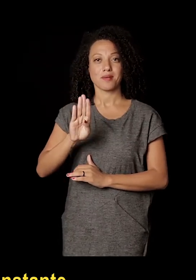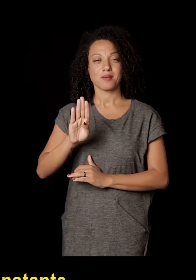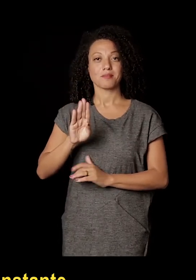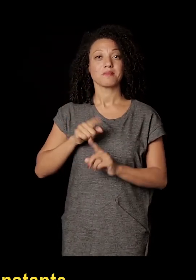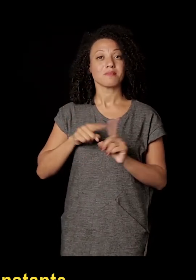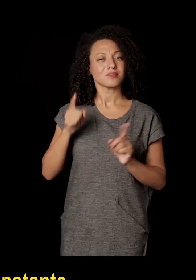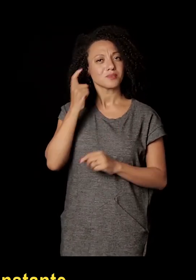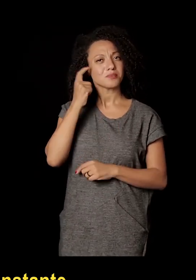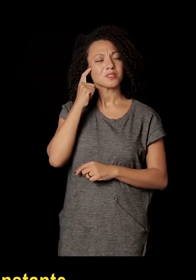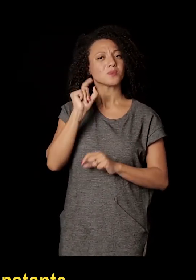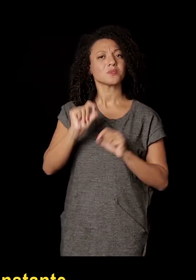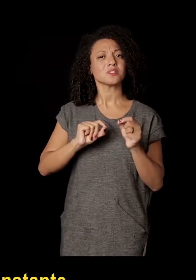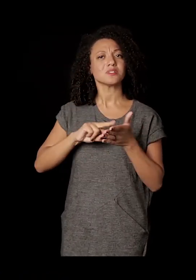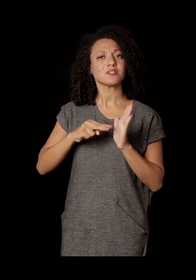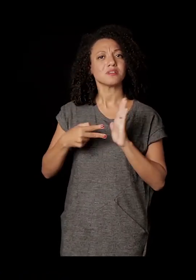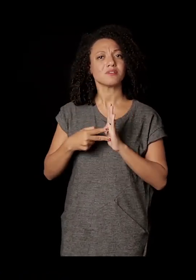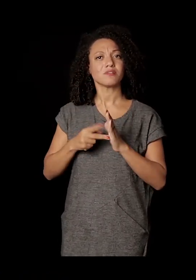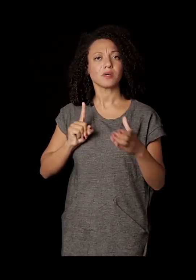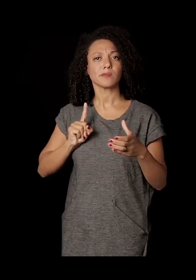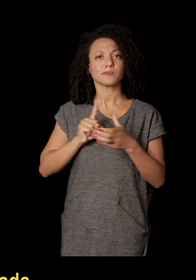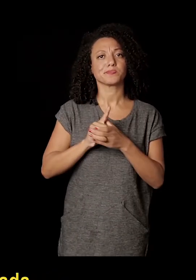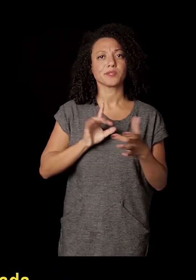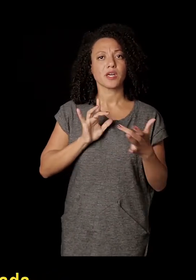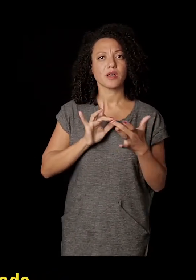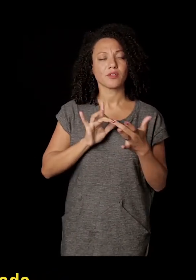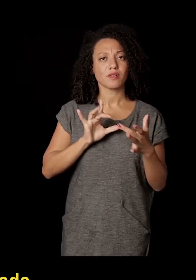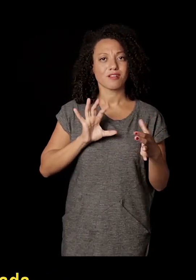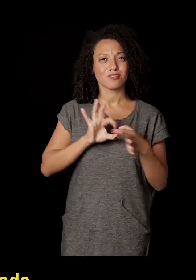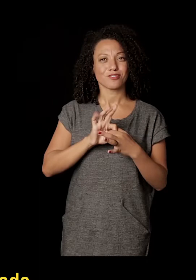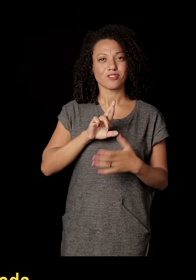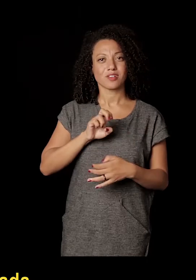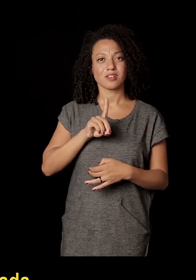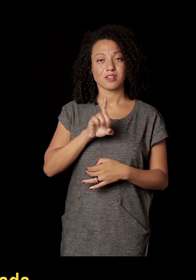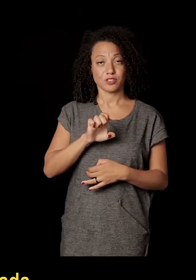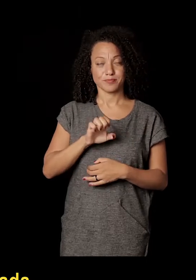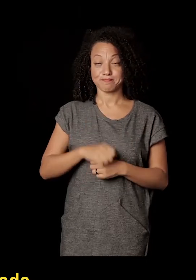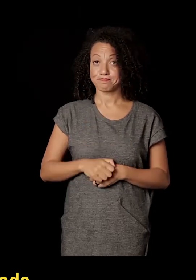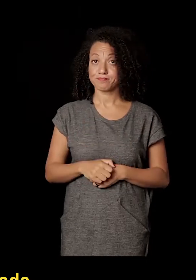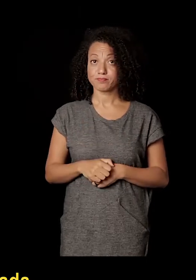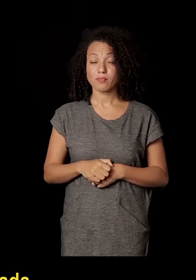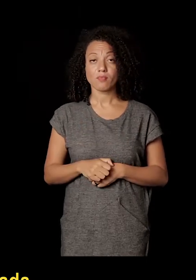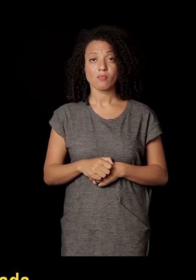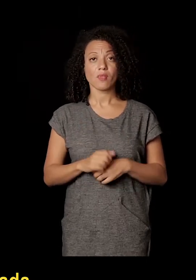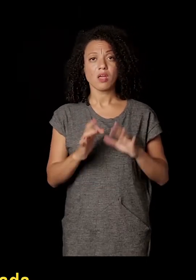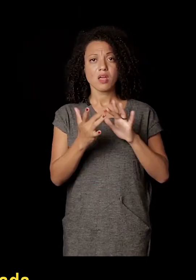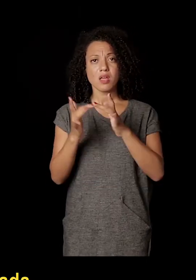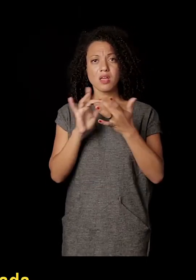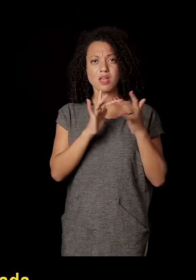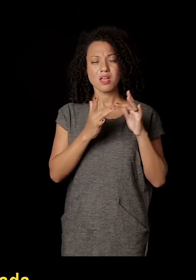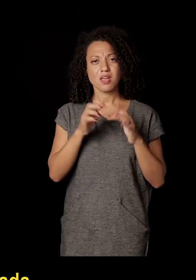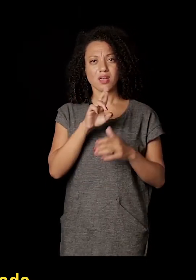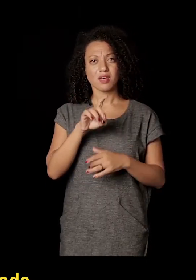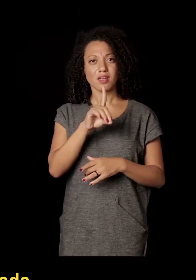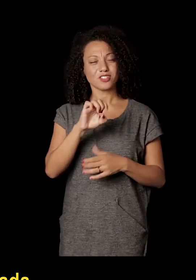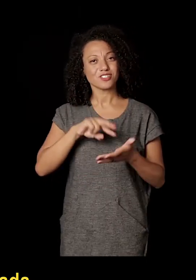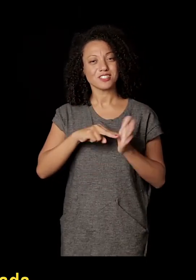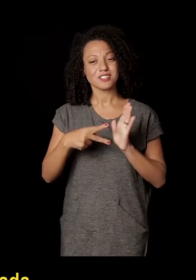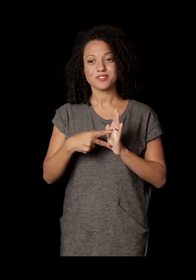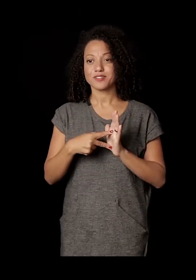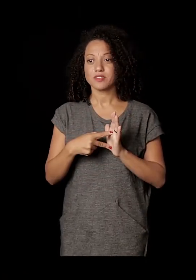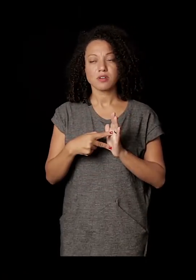significa pertenecer a una red. Las redes, ante todo, son estructuras